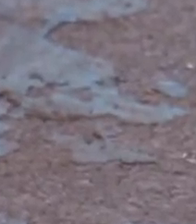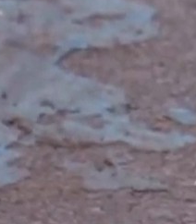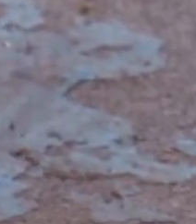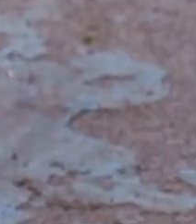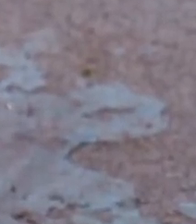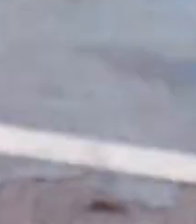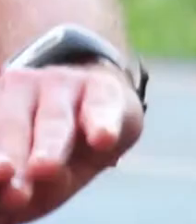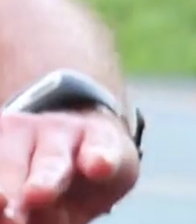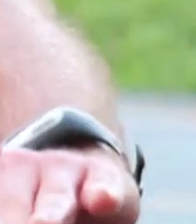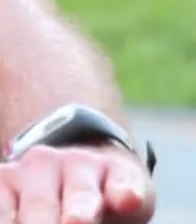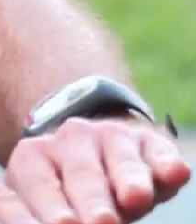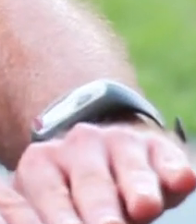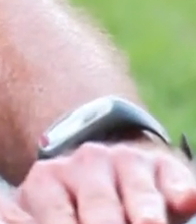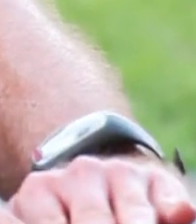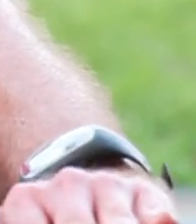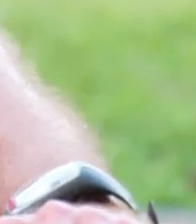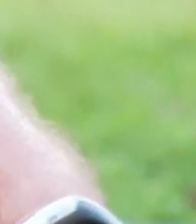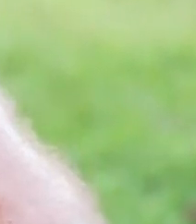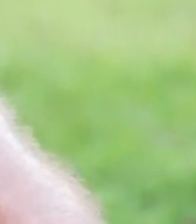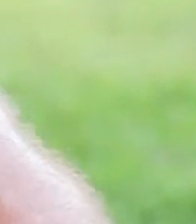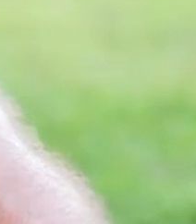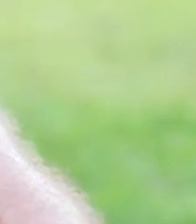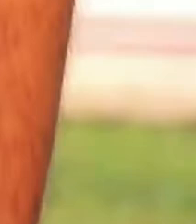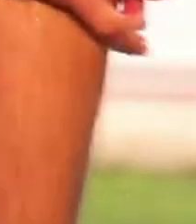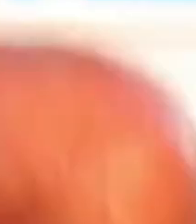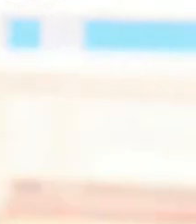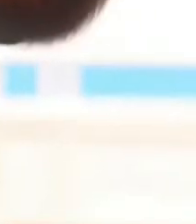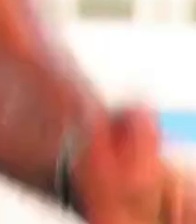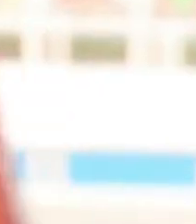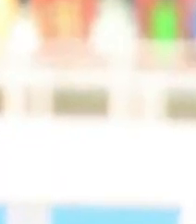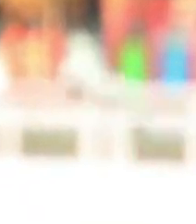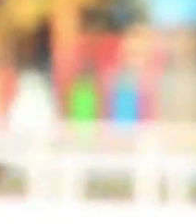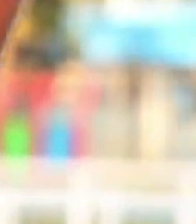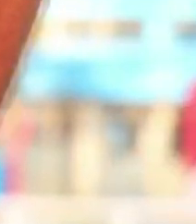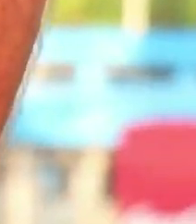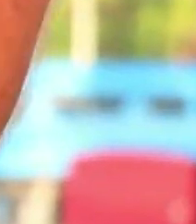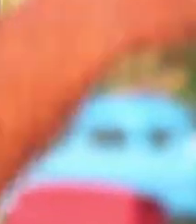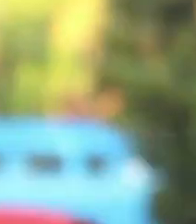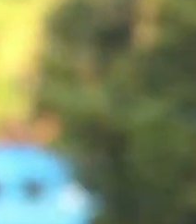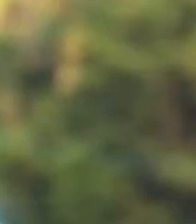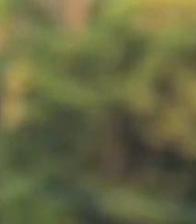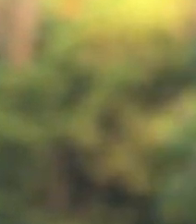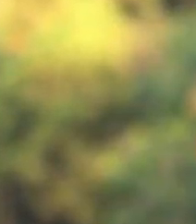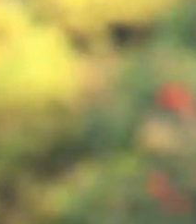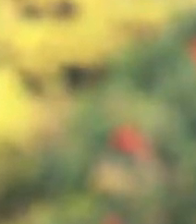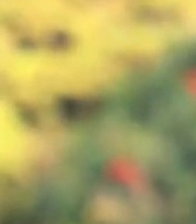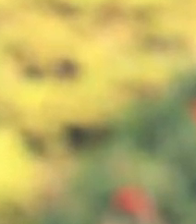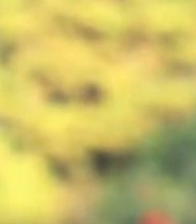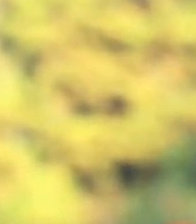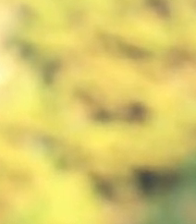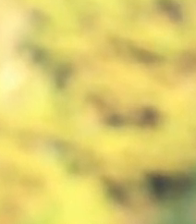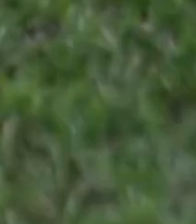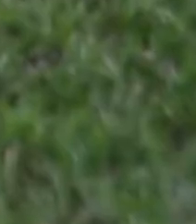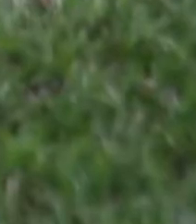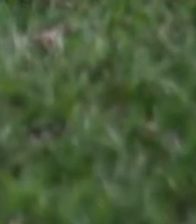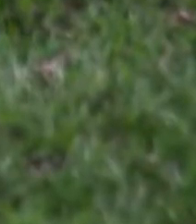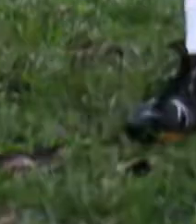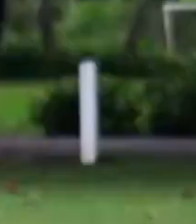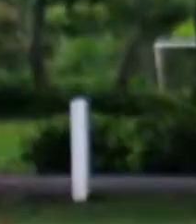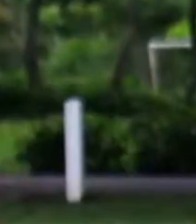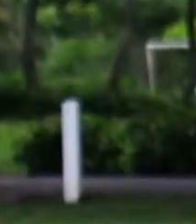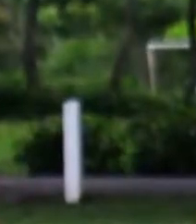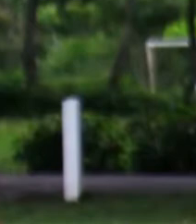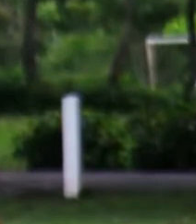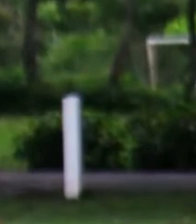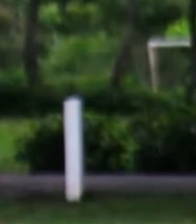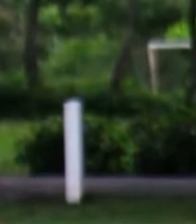Cerrando, vamos. Mi nombre es Guillermo Flores, yo vivo en La Uruca, Chicago, será mi quinta maratón. Soy Marfer